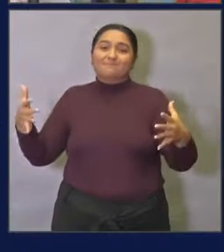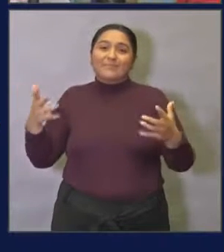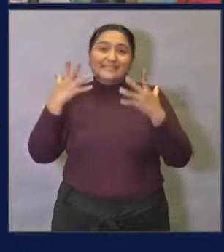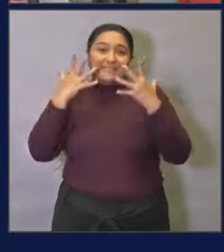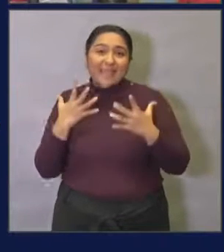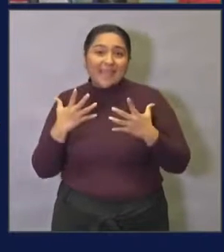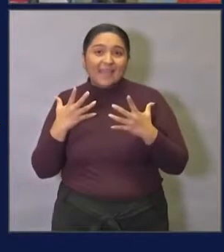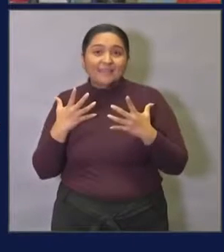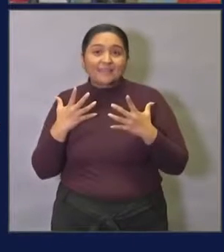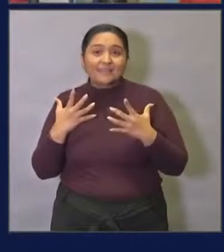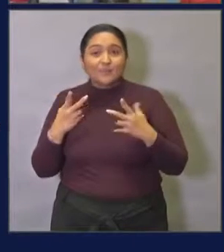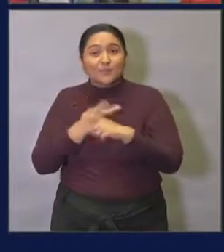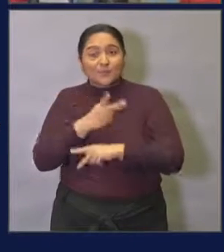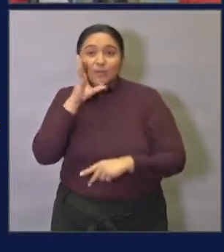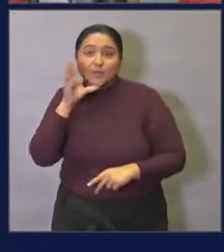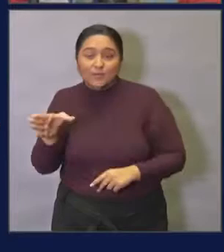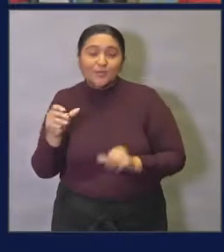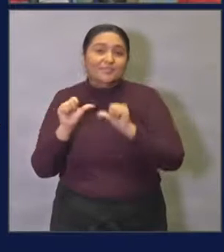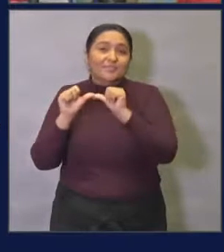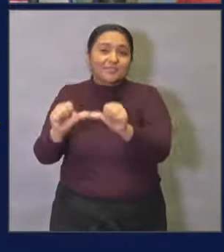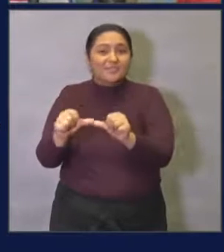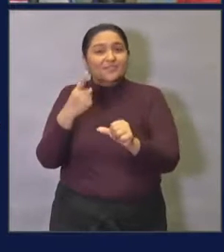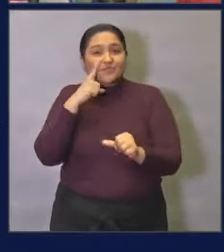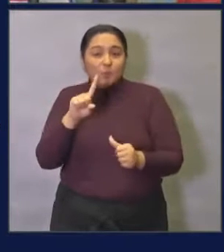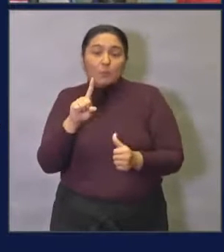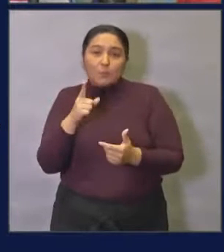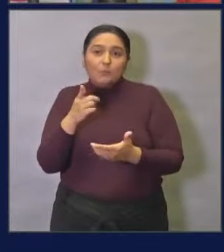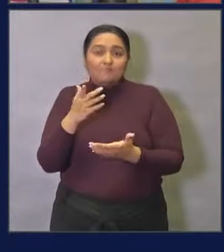y durará por algún tiempo.